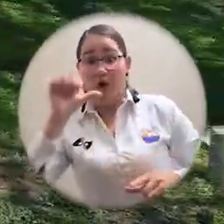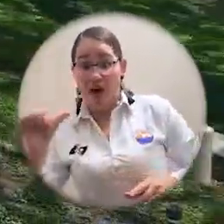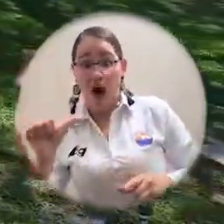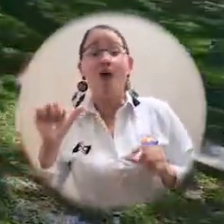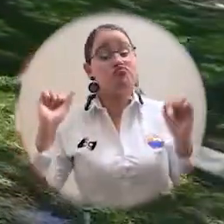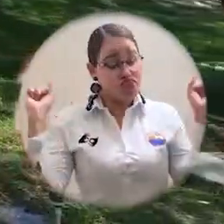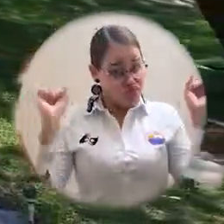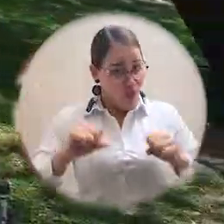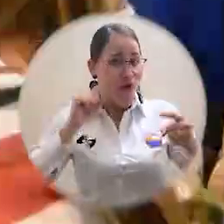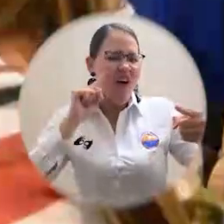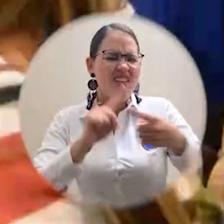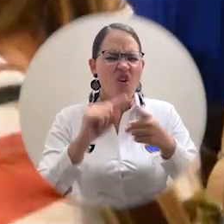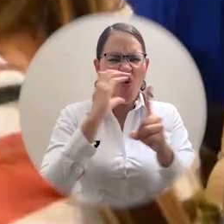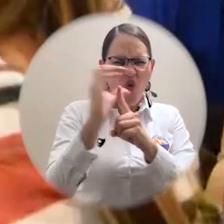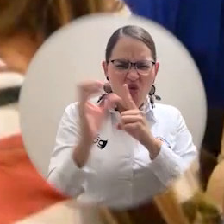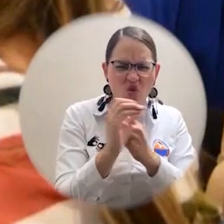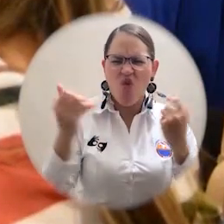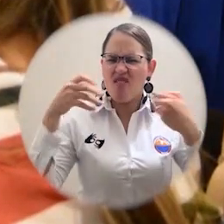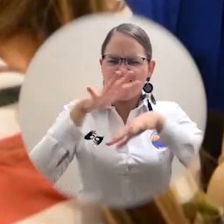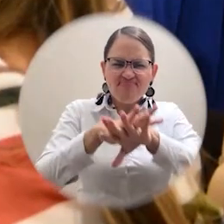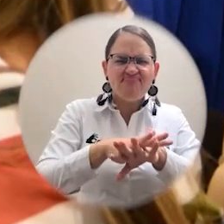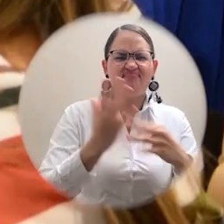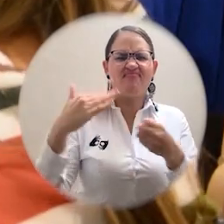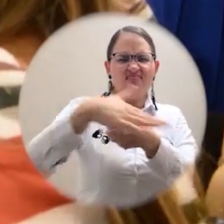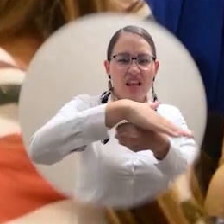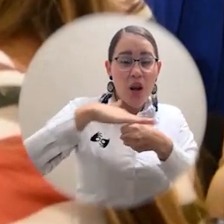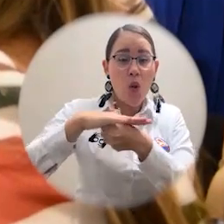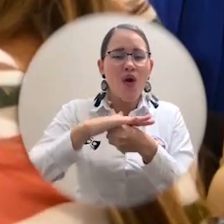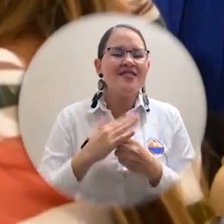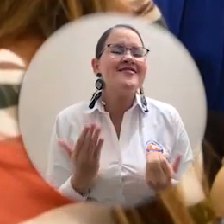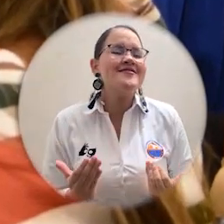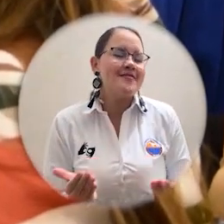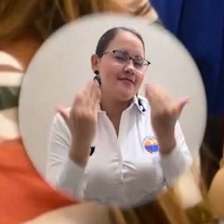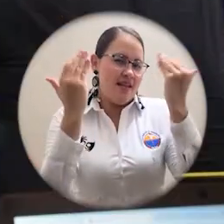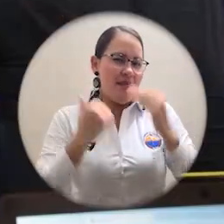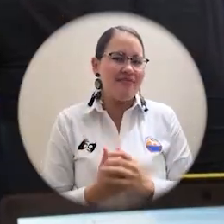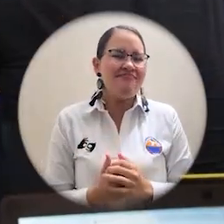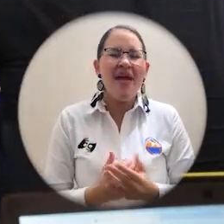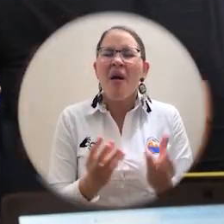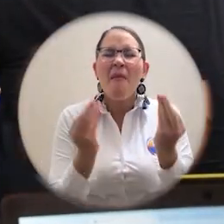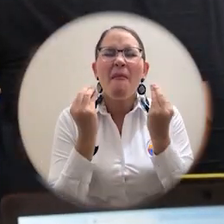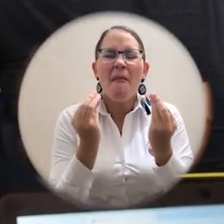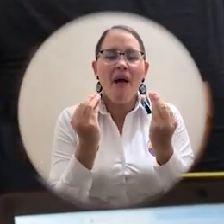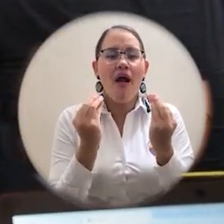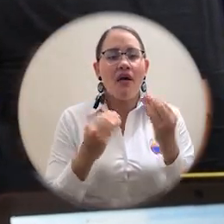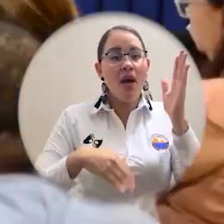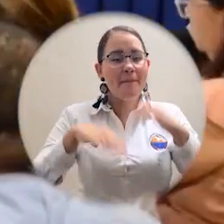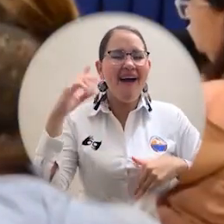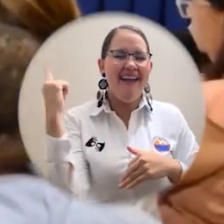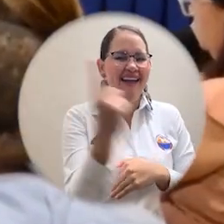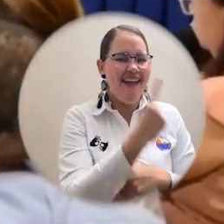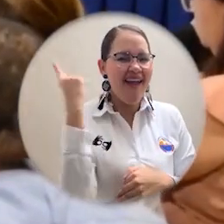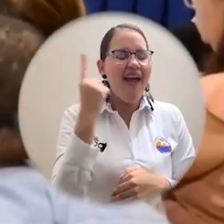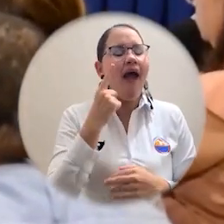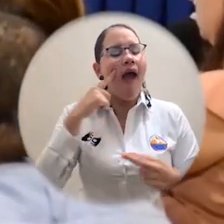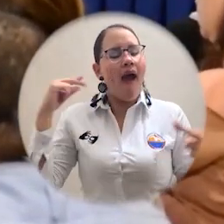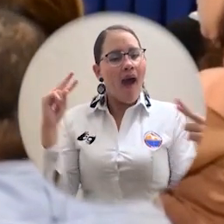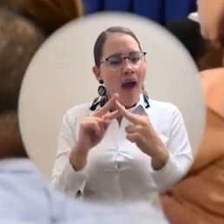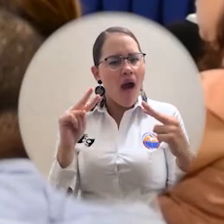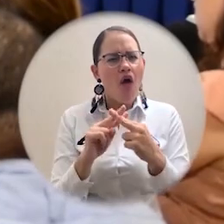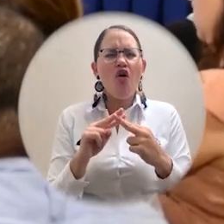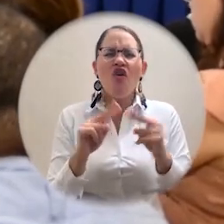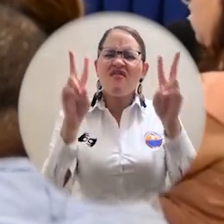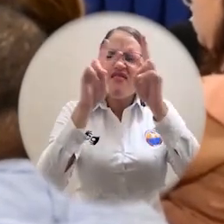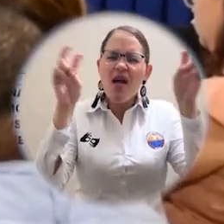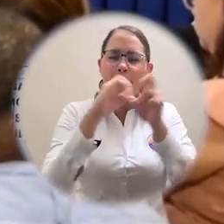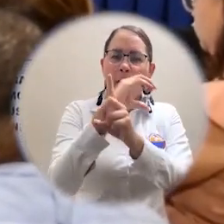doctoras y doctores en educación, interculturalidad y territorio, hacer alusión a estas categorías. La educación con una base de